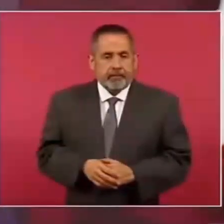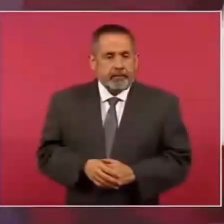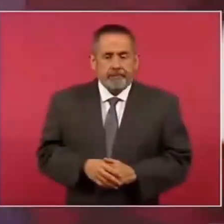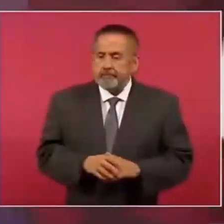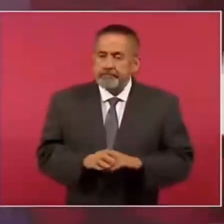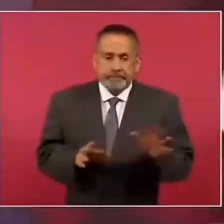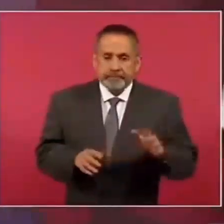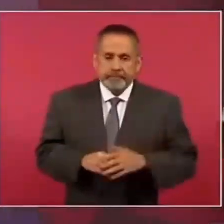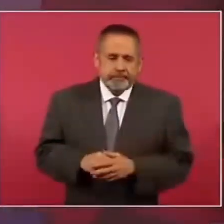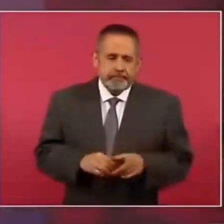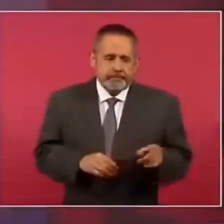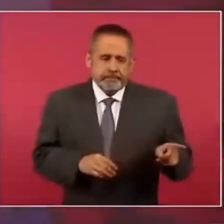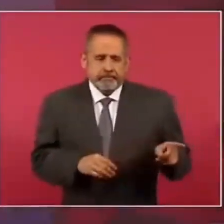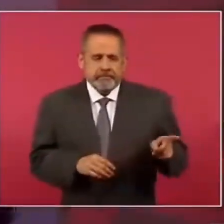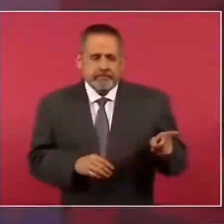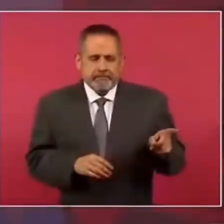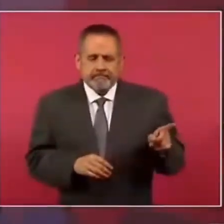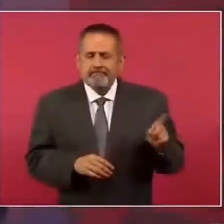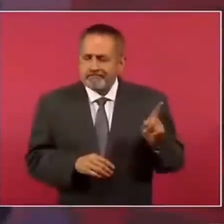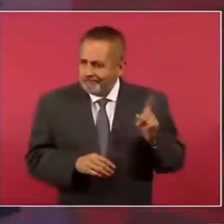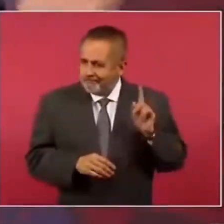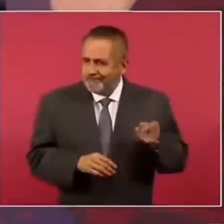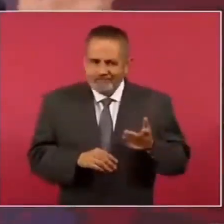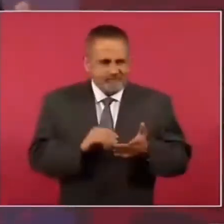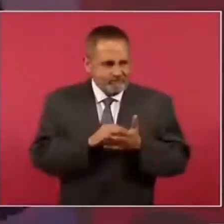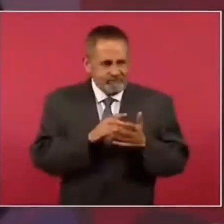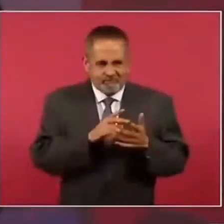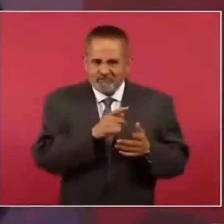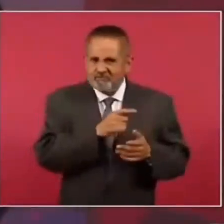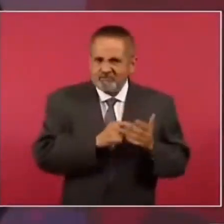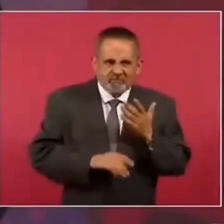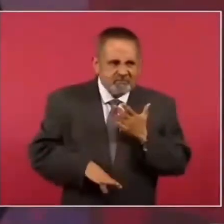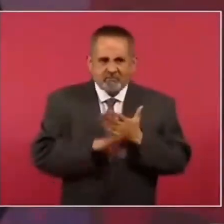dijimos, pues esto está muy grave. Ya.